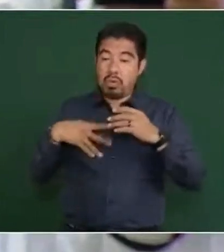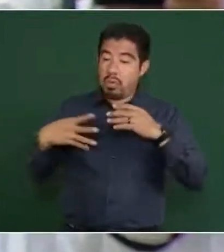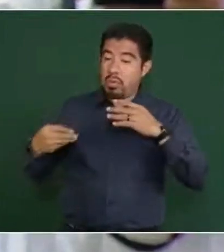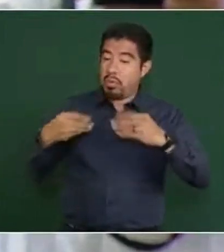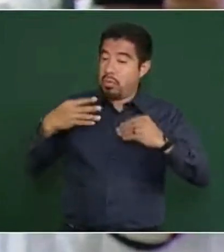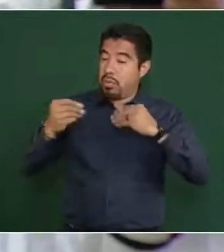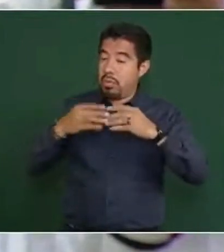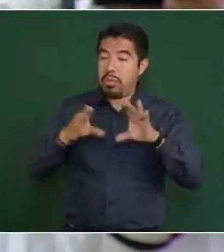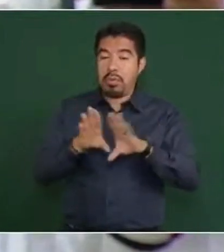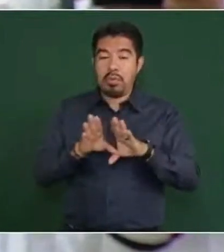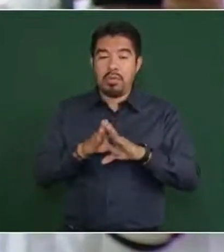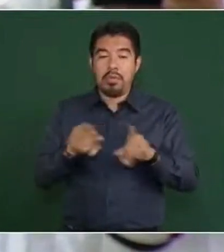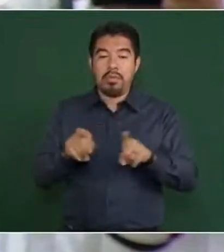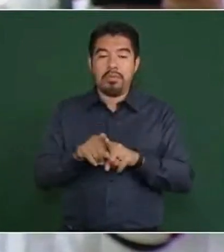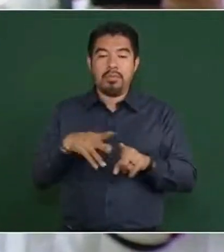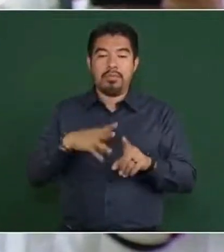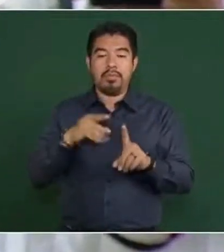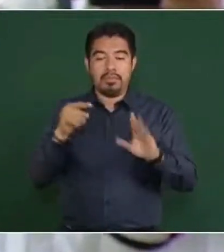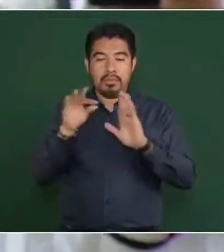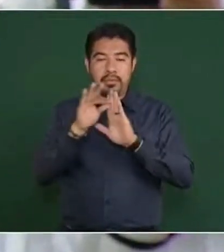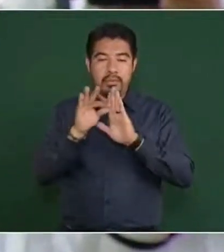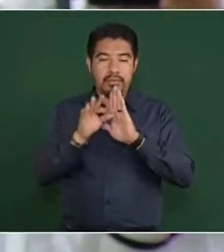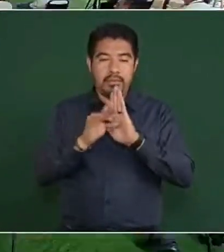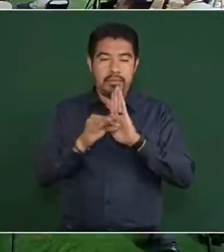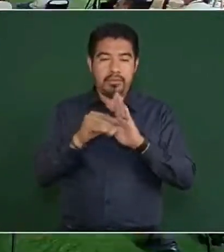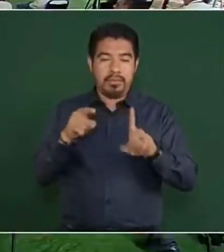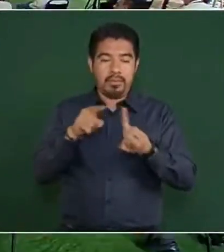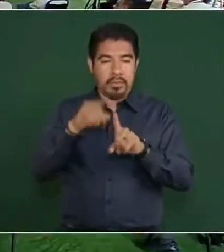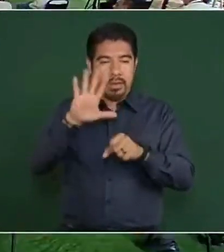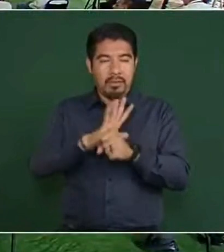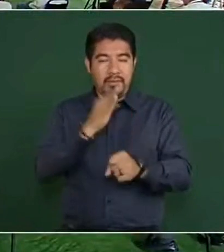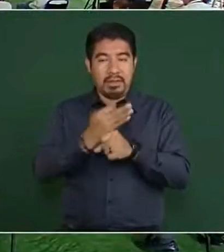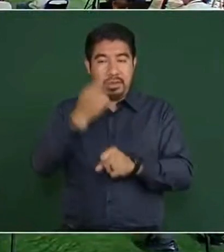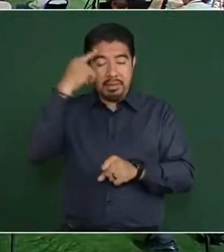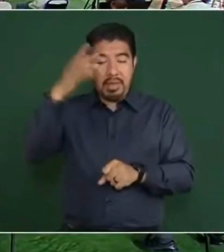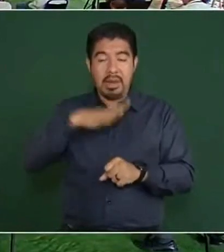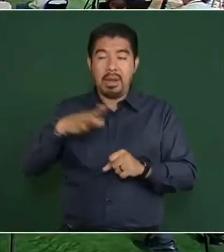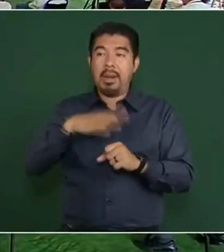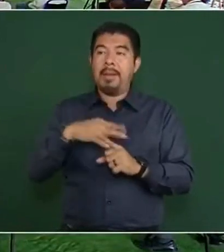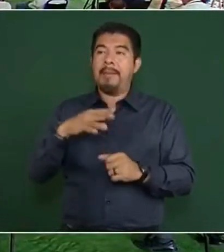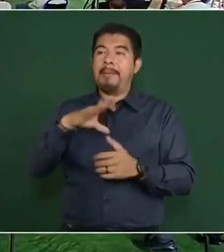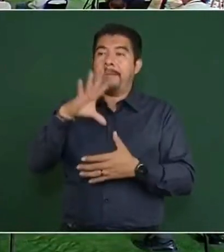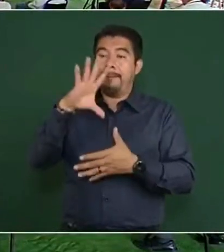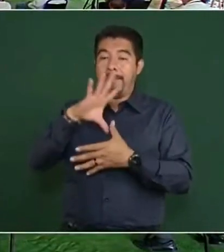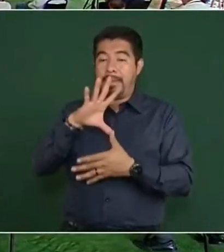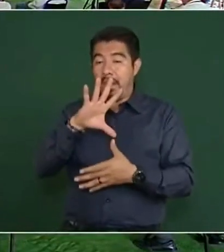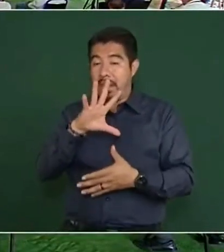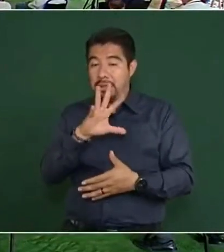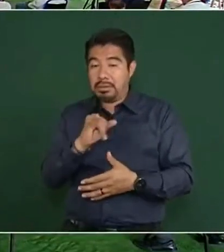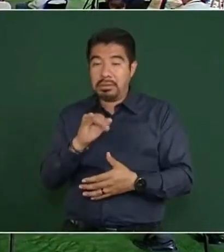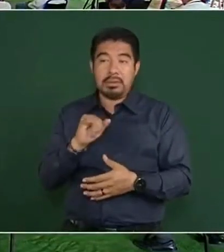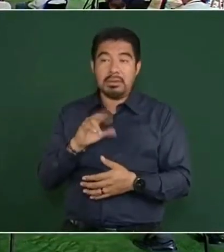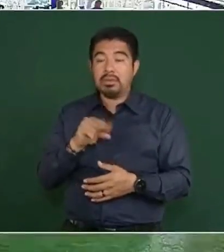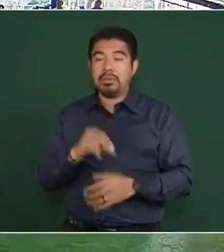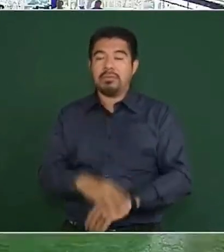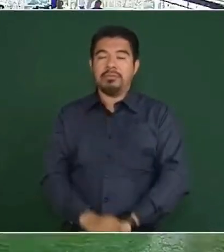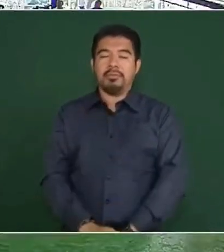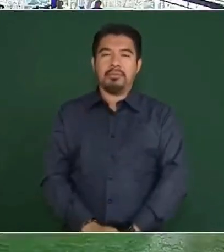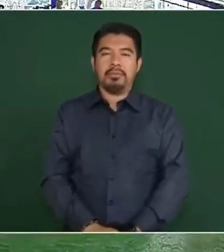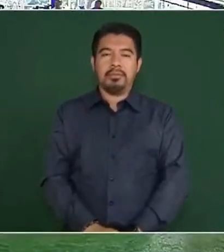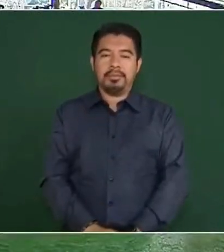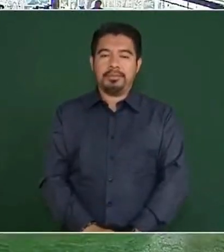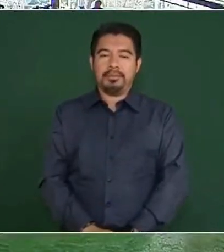un planteamiento más específico con respecto a esta suficiencia alimentaria para México en conjunto. Sí, es